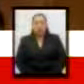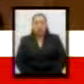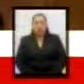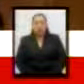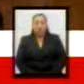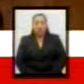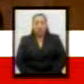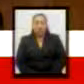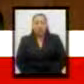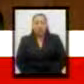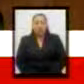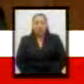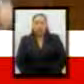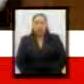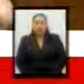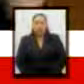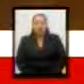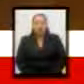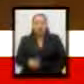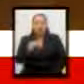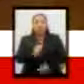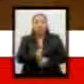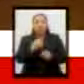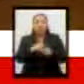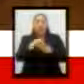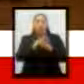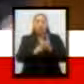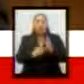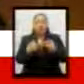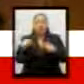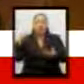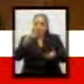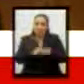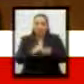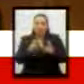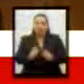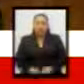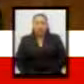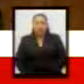programación. No en la ejecución, en la programación tenemos que meter el tema.